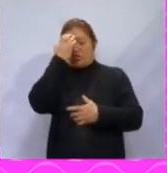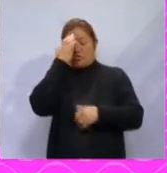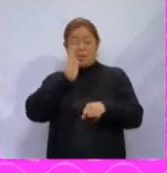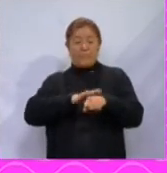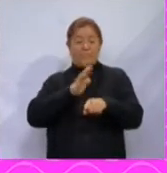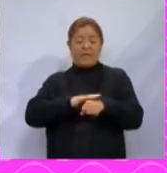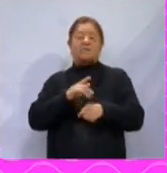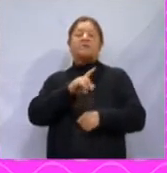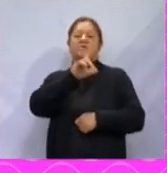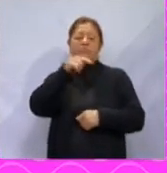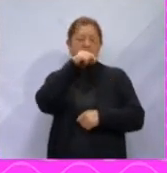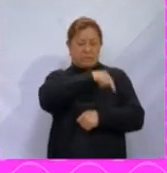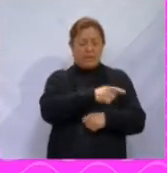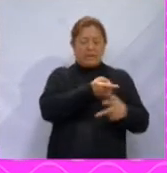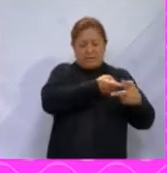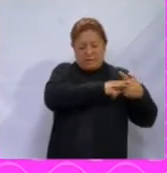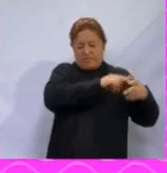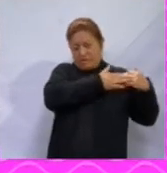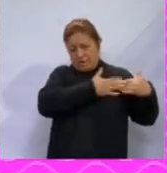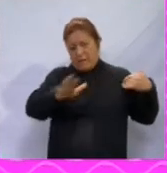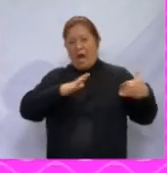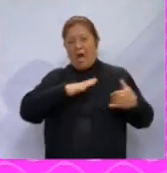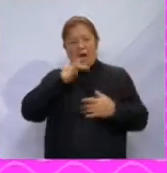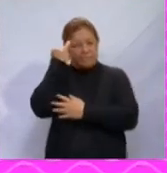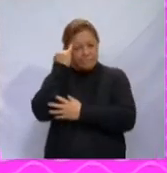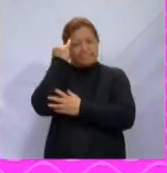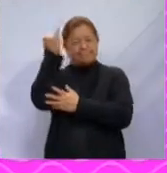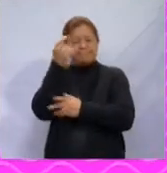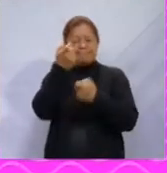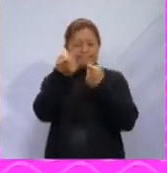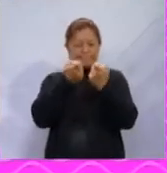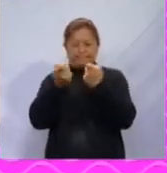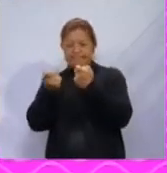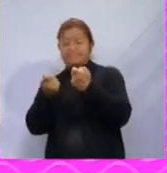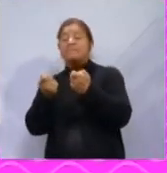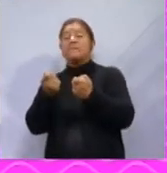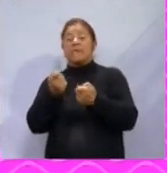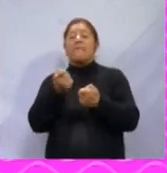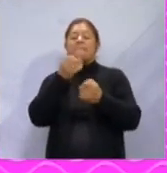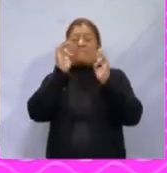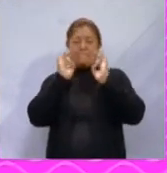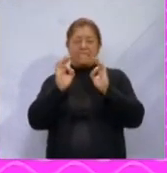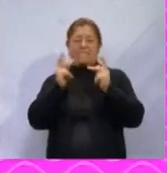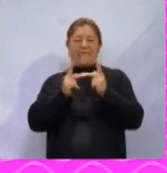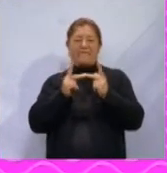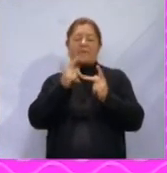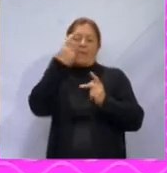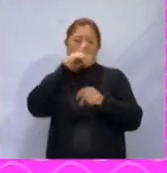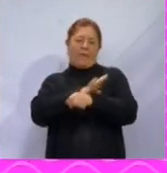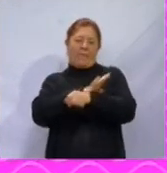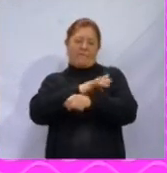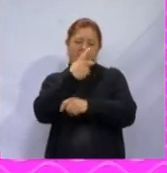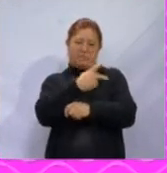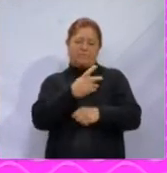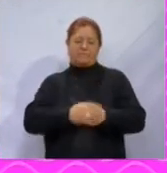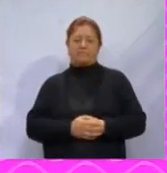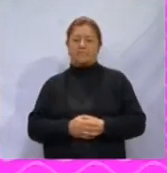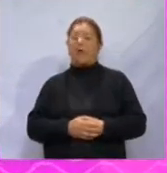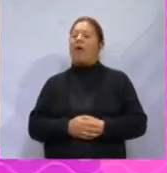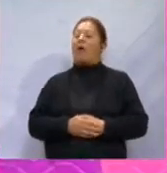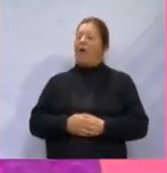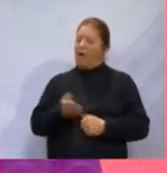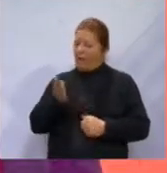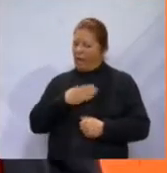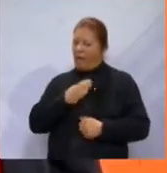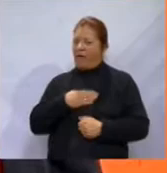y partir de ahí, diseñar las estrategias más adecuadas que le van a beneficiar. Ok. De acuerdo a lo que me